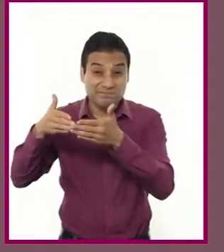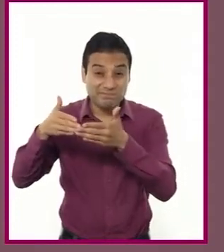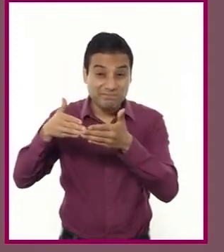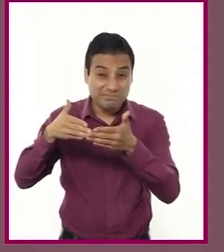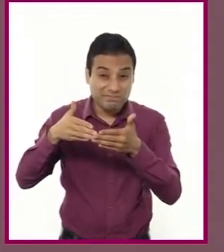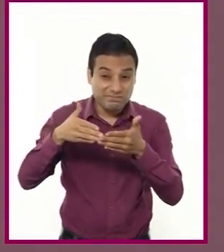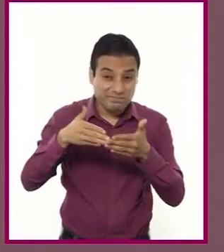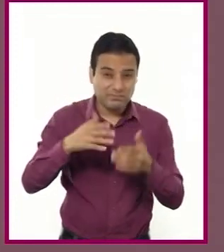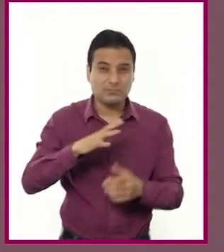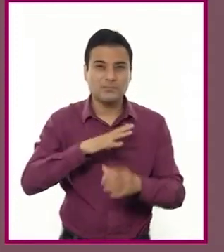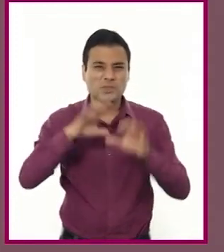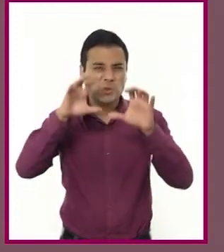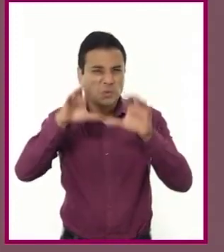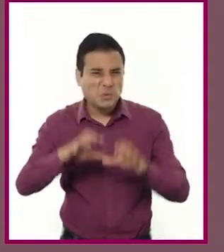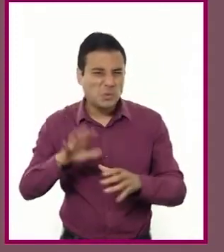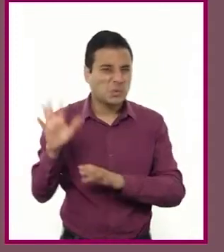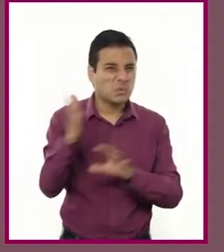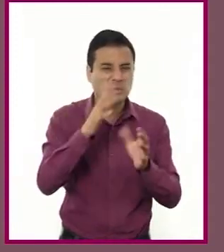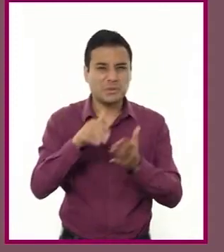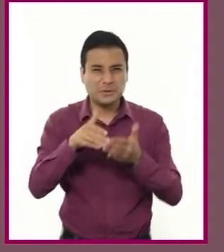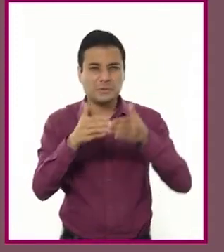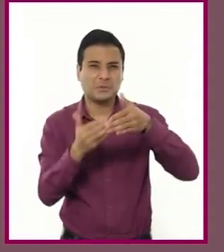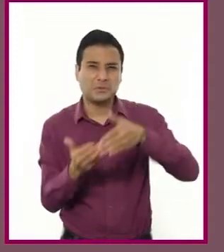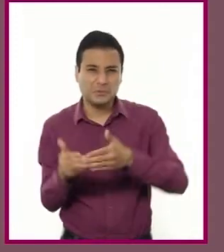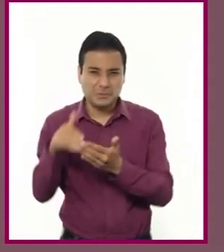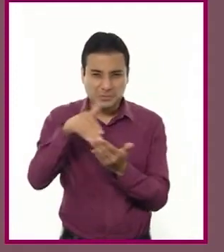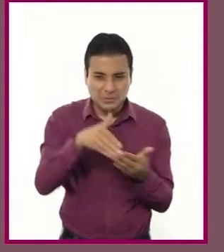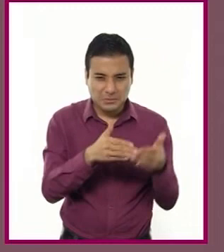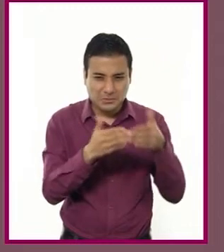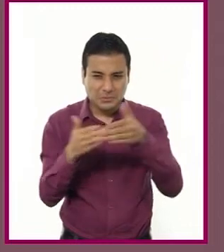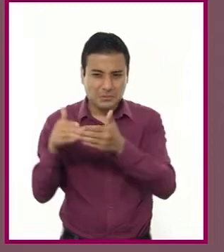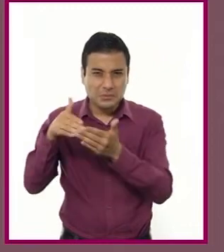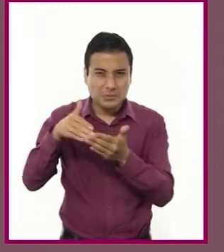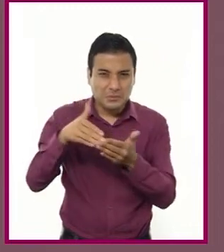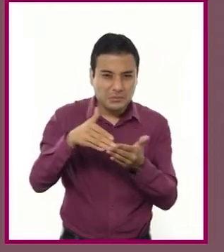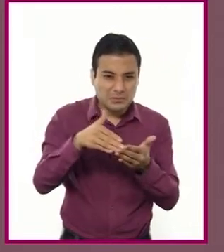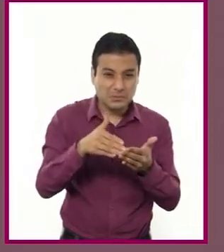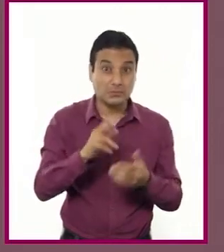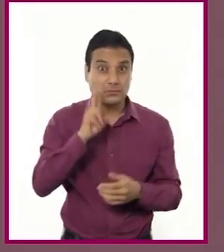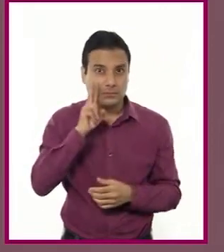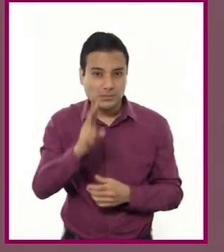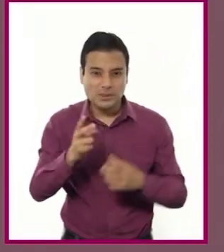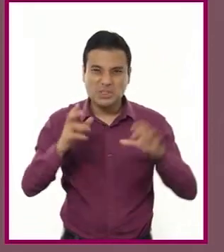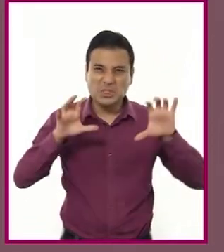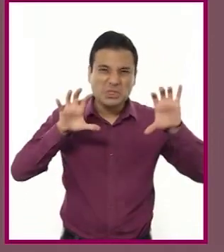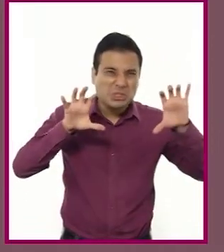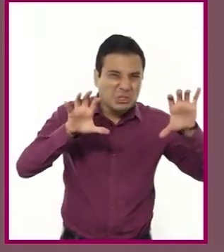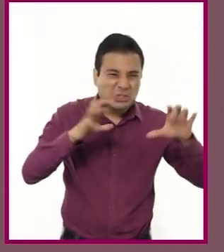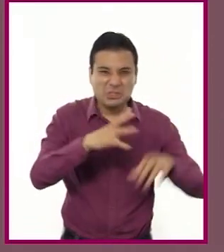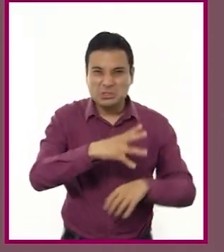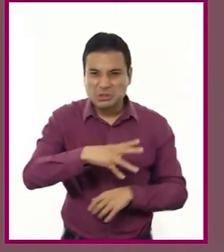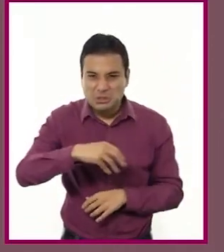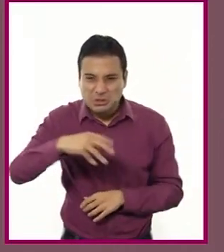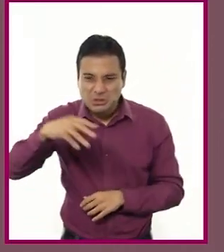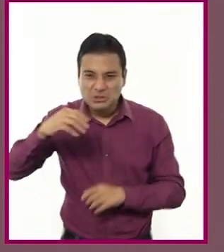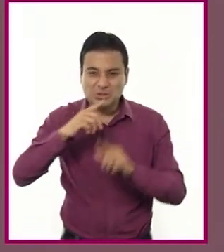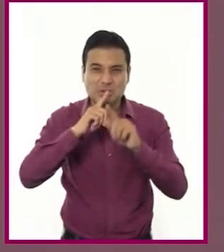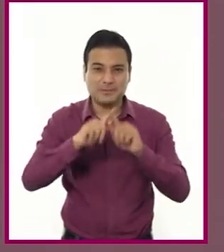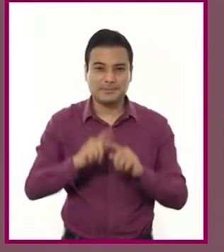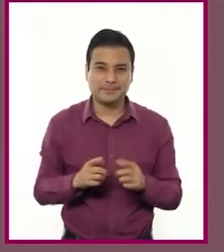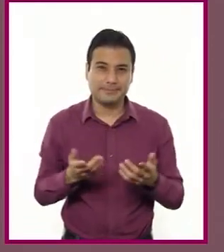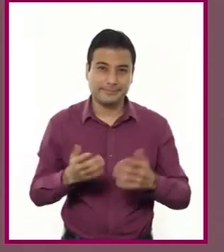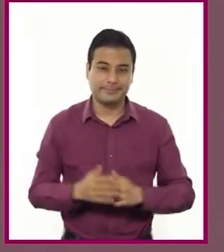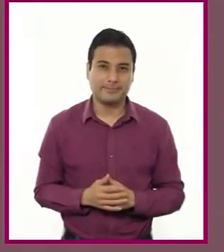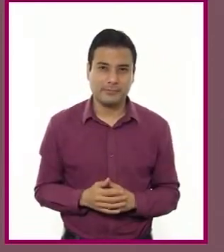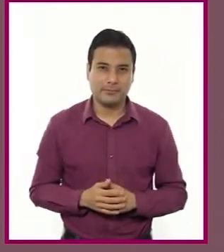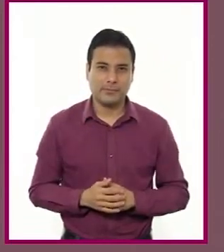de tormentas y peligros, donde llegaron a ver hasta monstruos marinos. Así, los religiosos